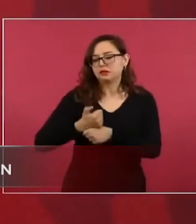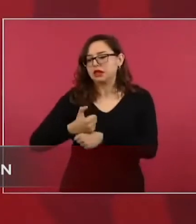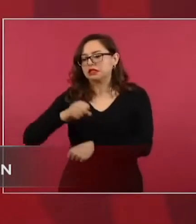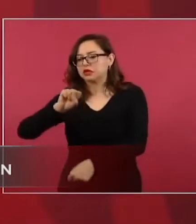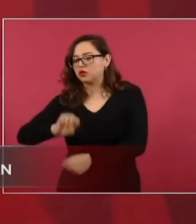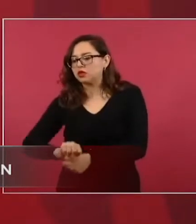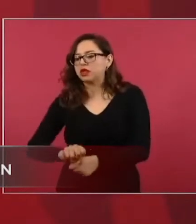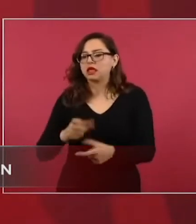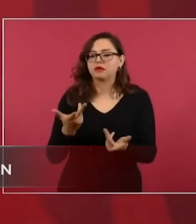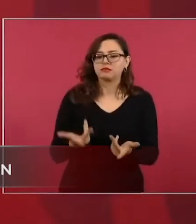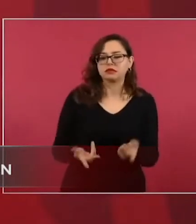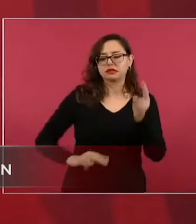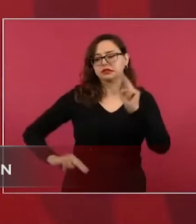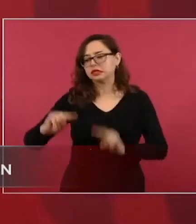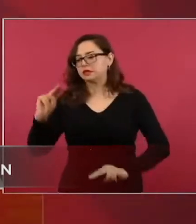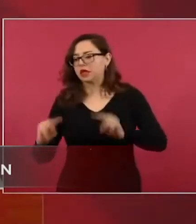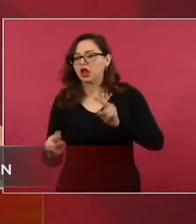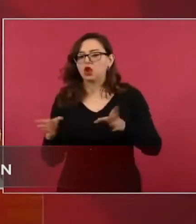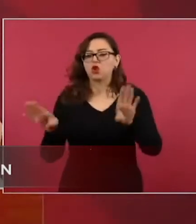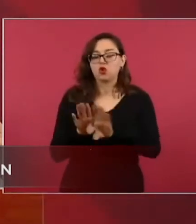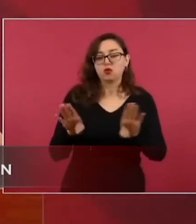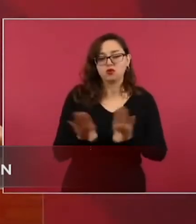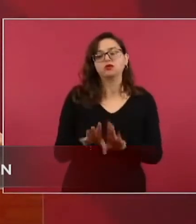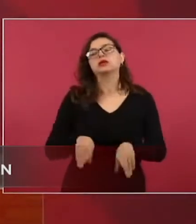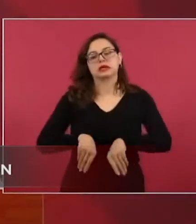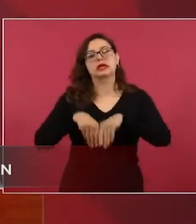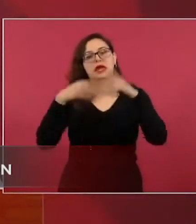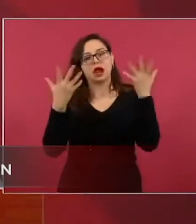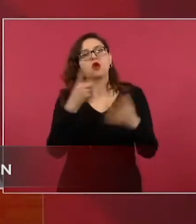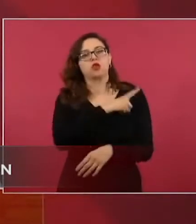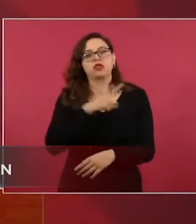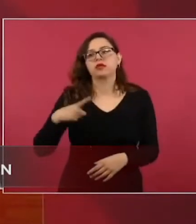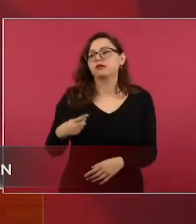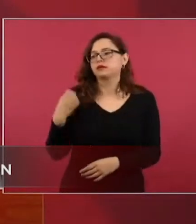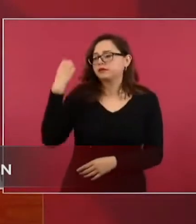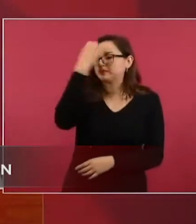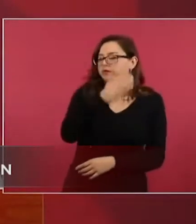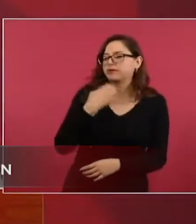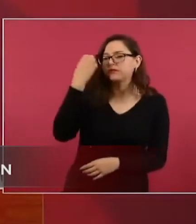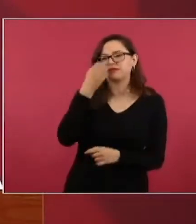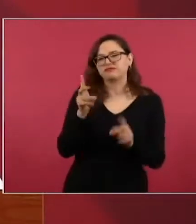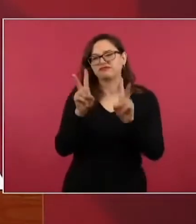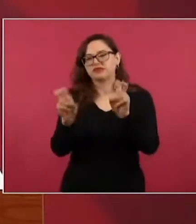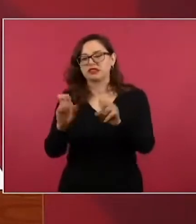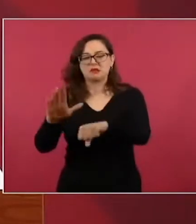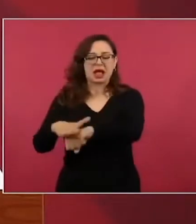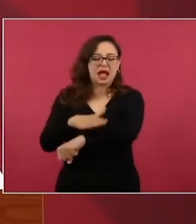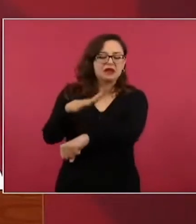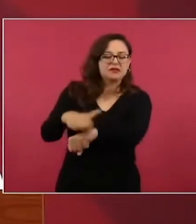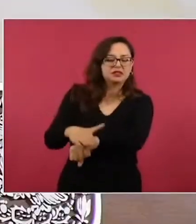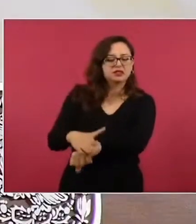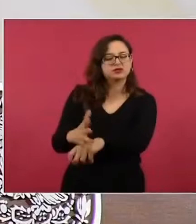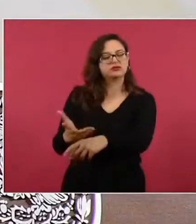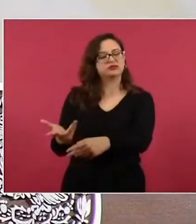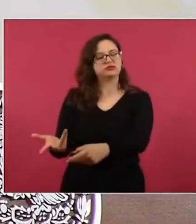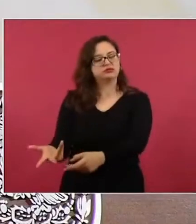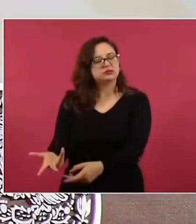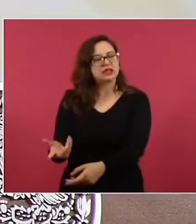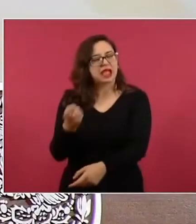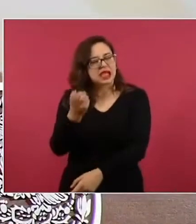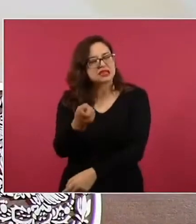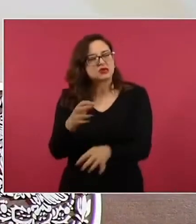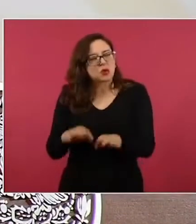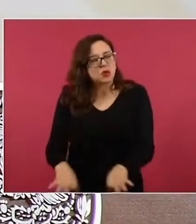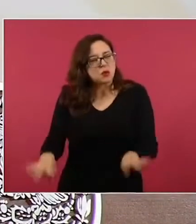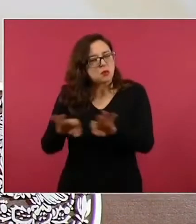investigar, efectivamente, como decía el señor presidente, el asunto exactamente de la calificación, pero no es solo la calificación lo que nos interesa,